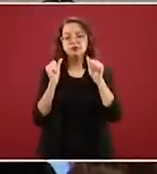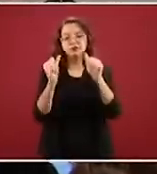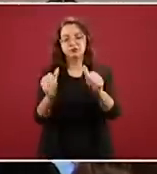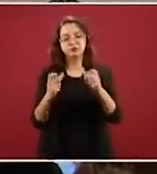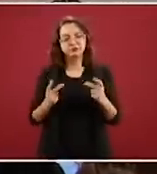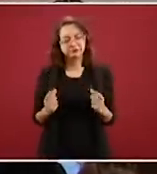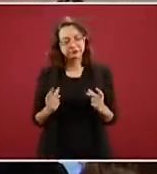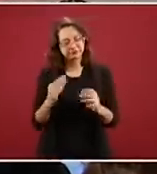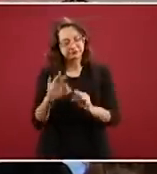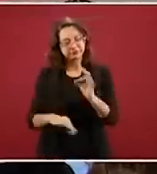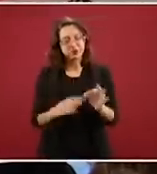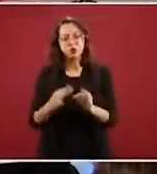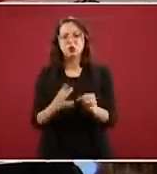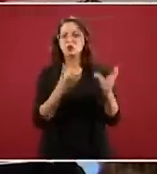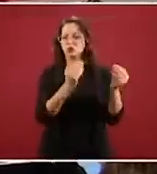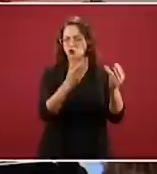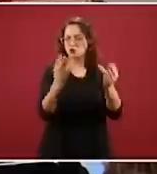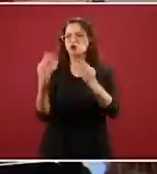muchos lo hacen,